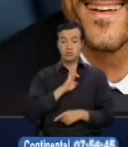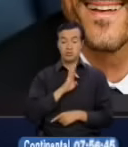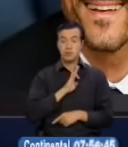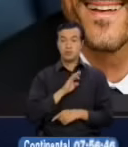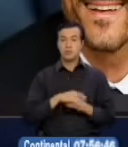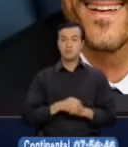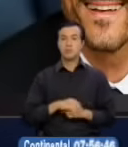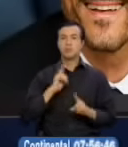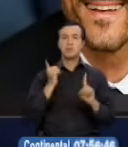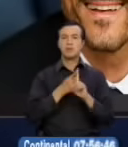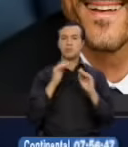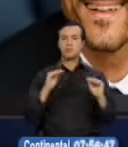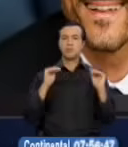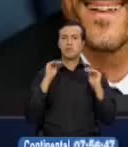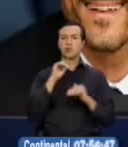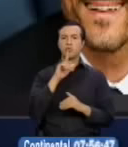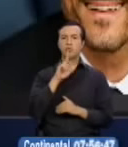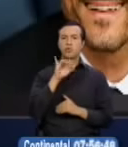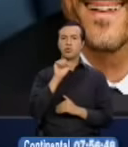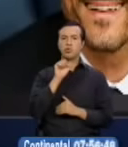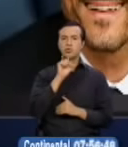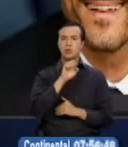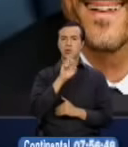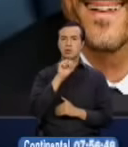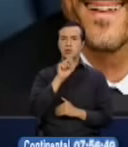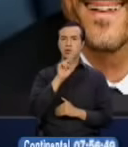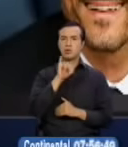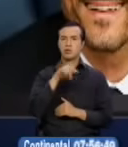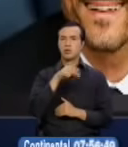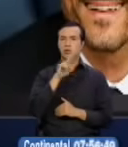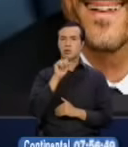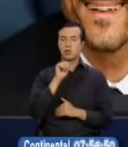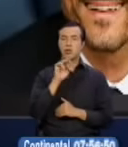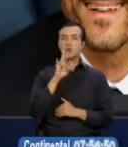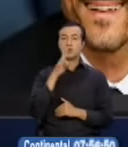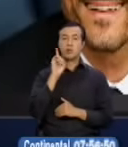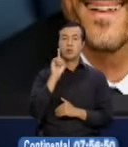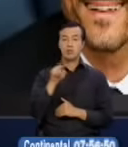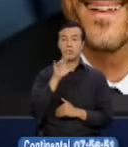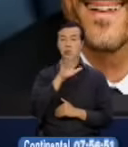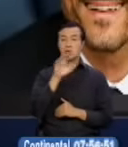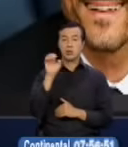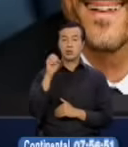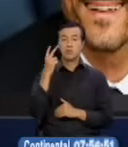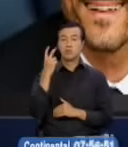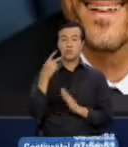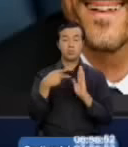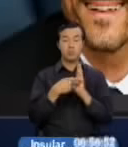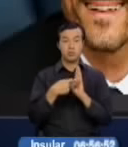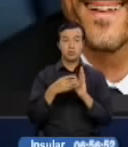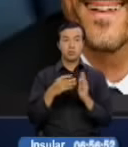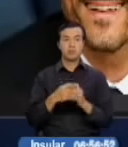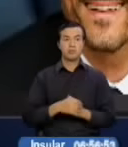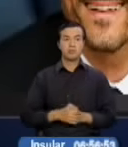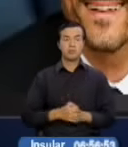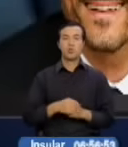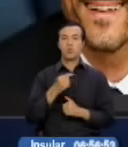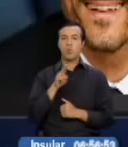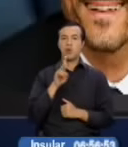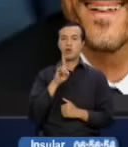técnicos. El primero y el más destacado es Luis Enrique, del FC Barcelona, con 17.512 puntos.